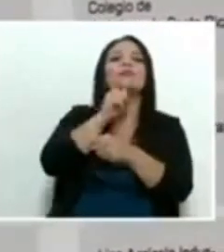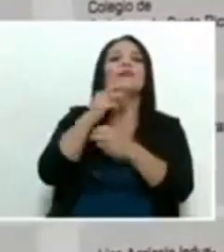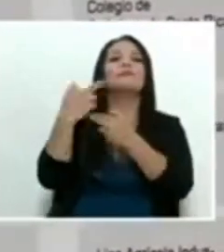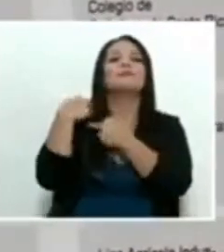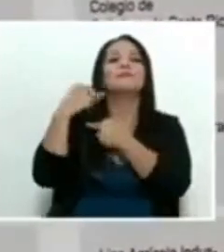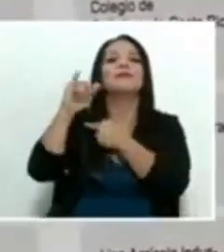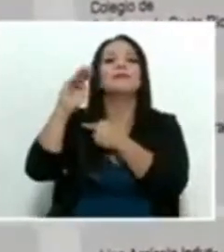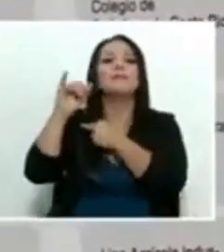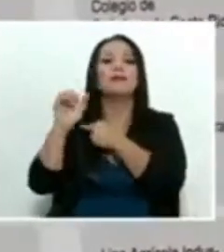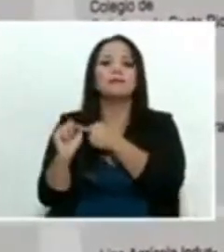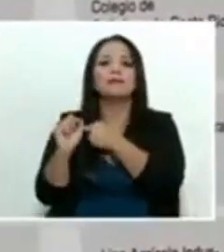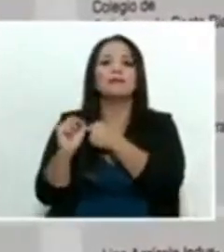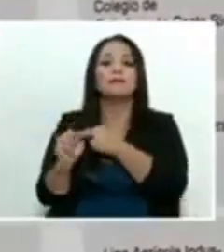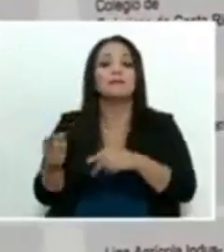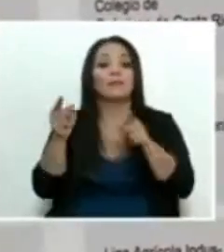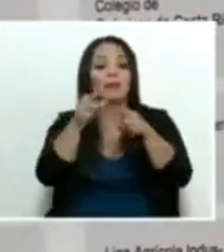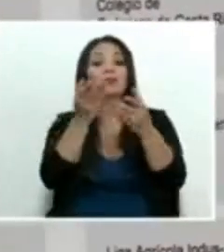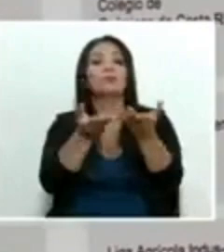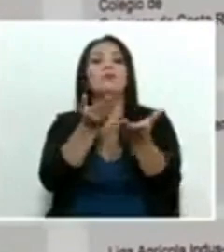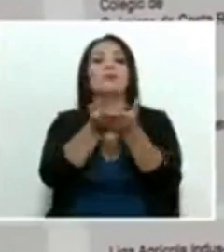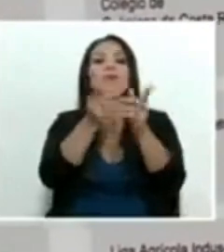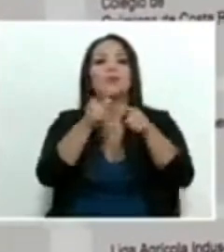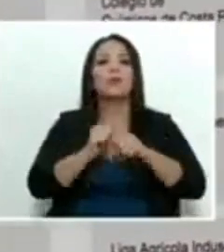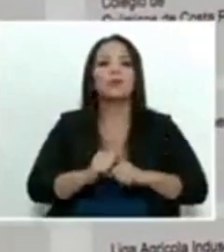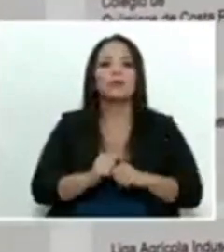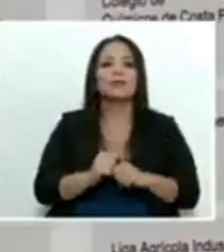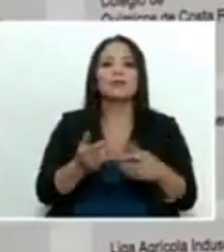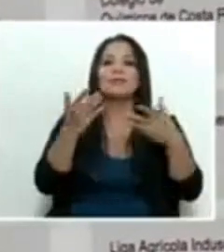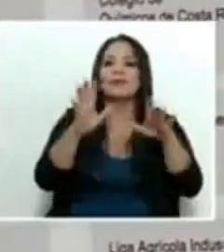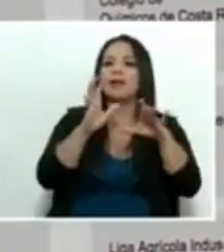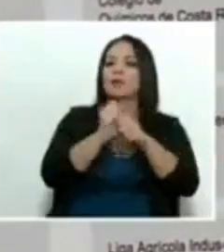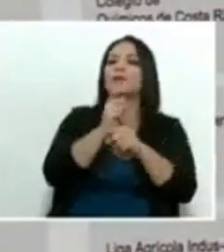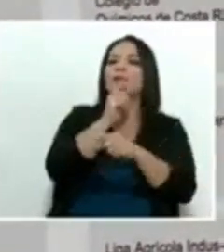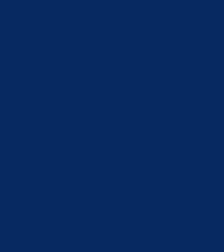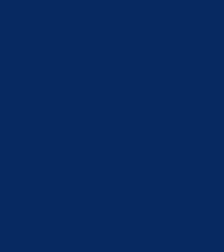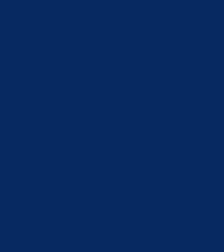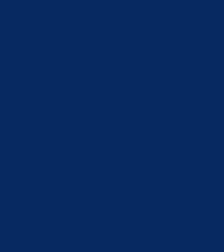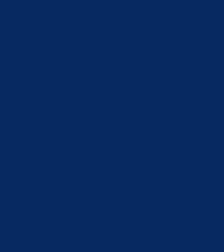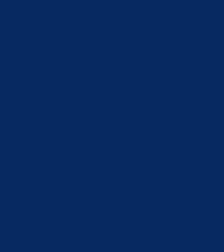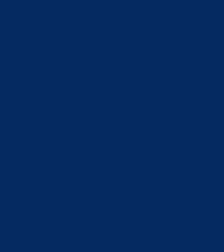Eso que usted está proponiendo ya lo hace el ministerio tal.